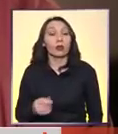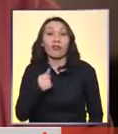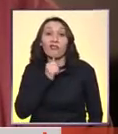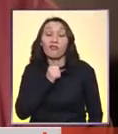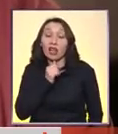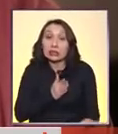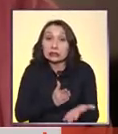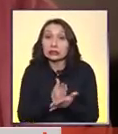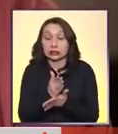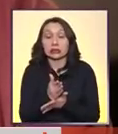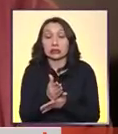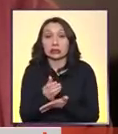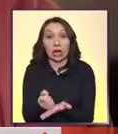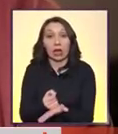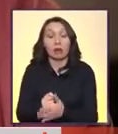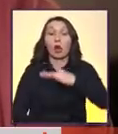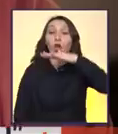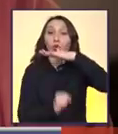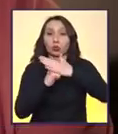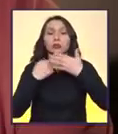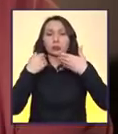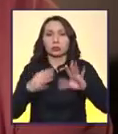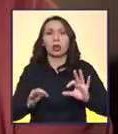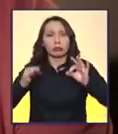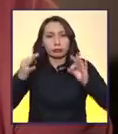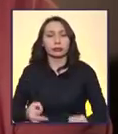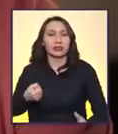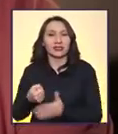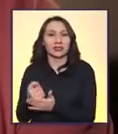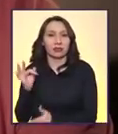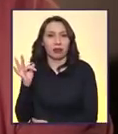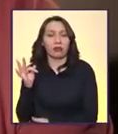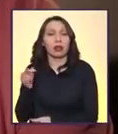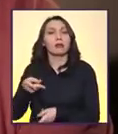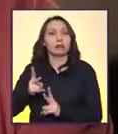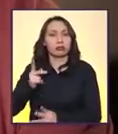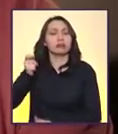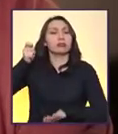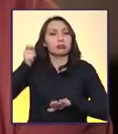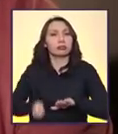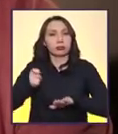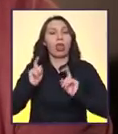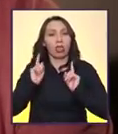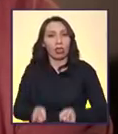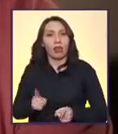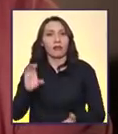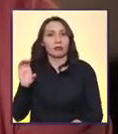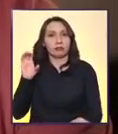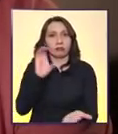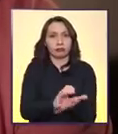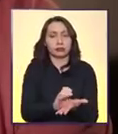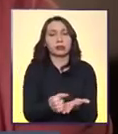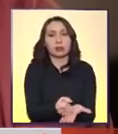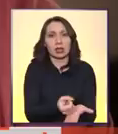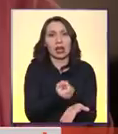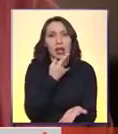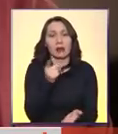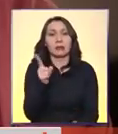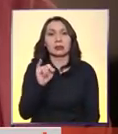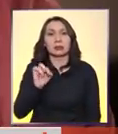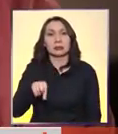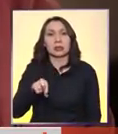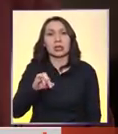tratamiento, la Corte Suprema ya ratificó a fines de febrero el fallo que indica que él debe recibir o iniciar el tratamiento con Spinraza en el más